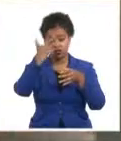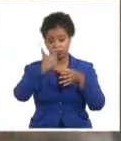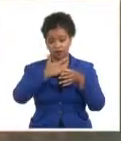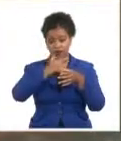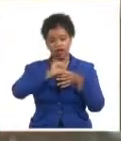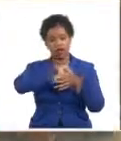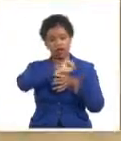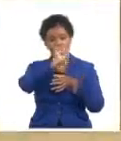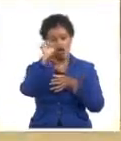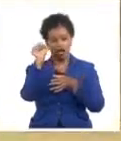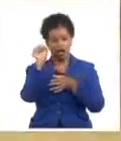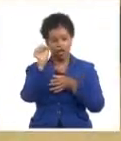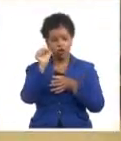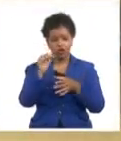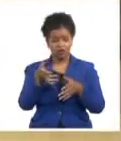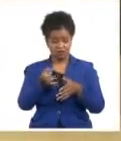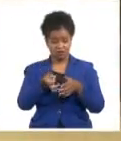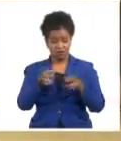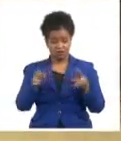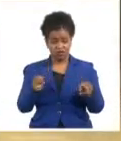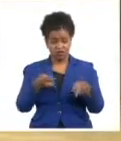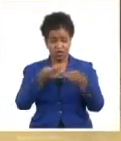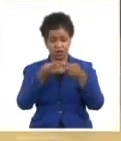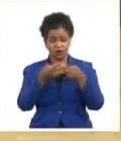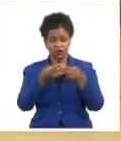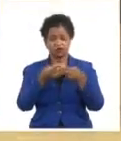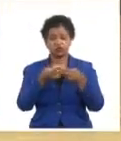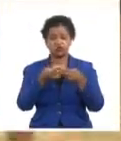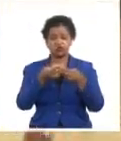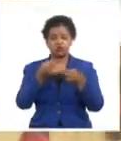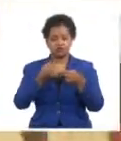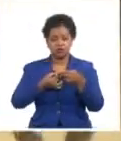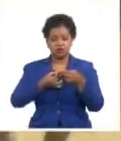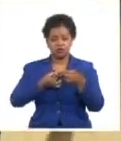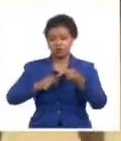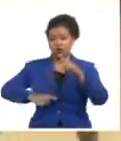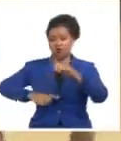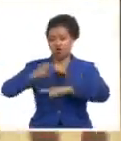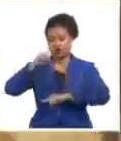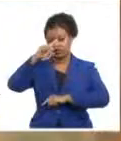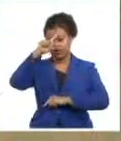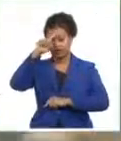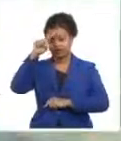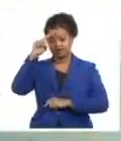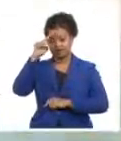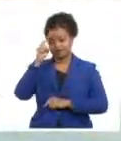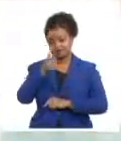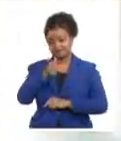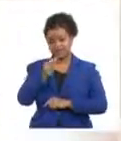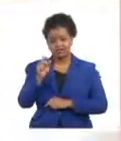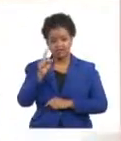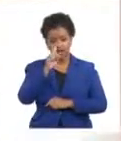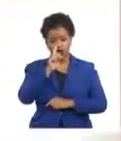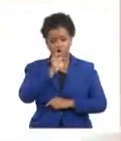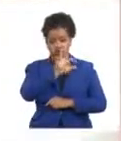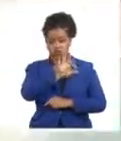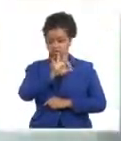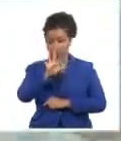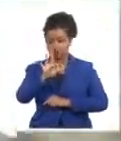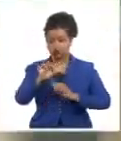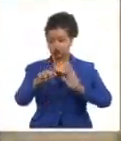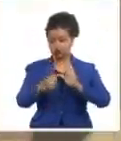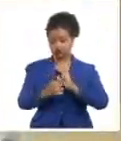en la historia de estos certámenes al completar la barrida sobre Santispíritus con pizarra final de